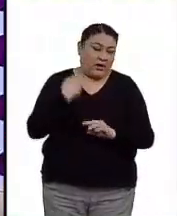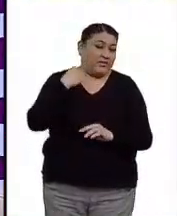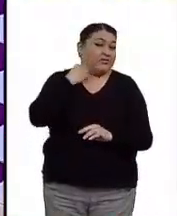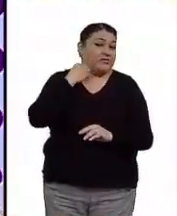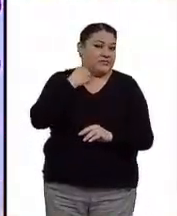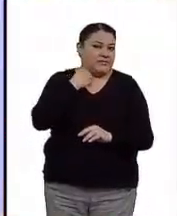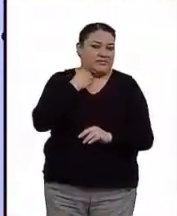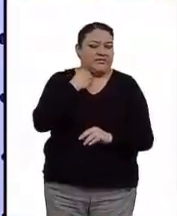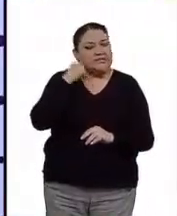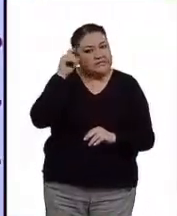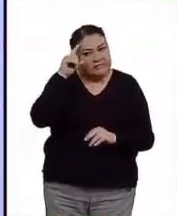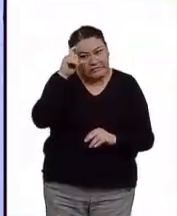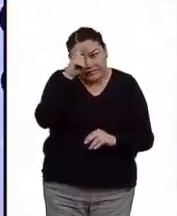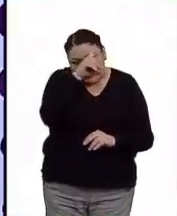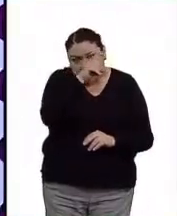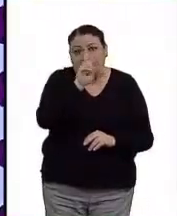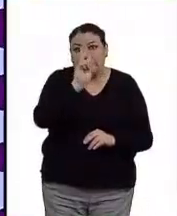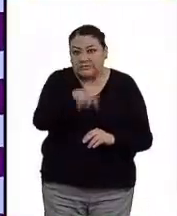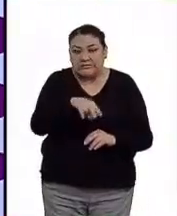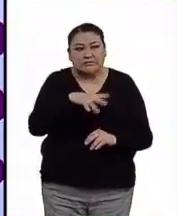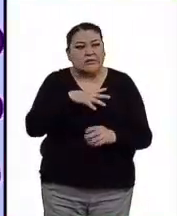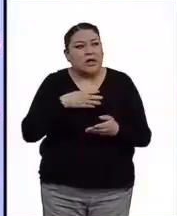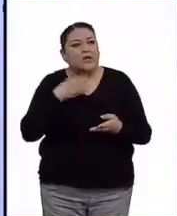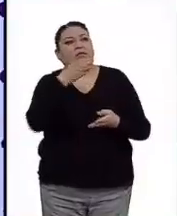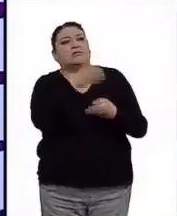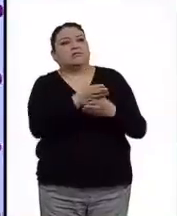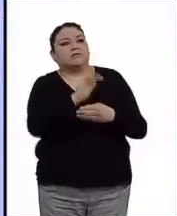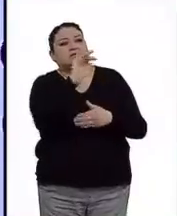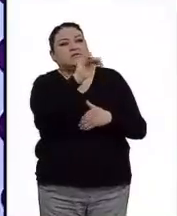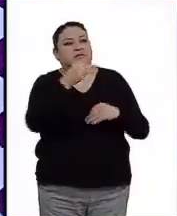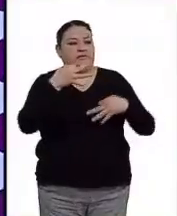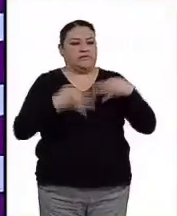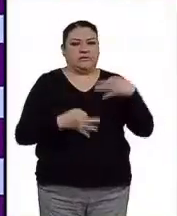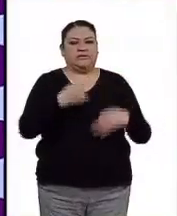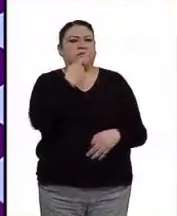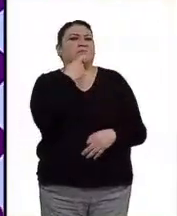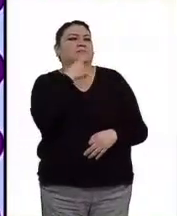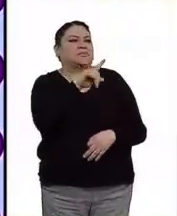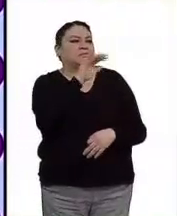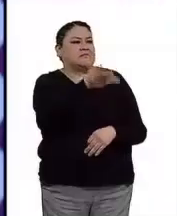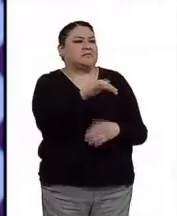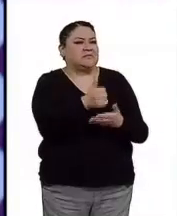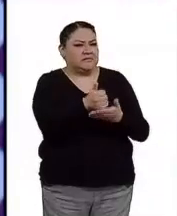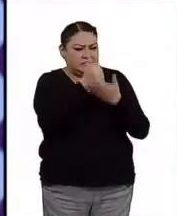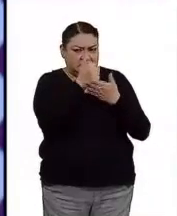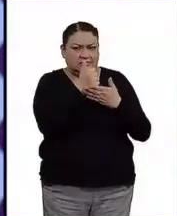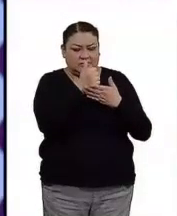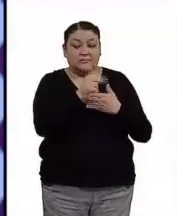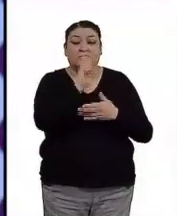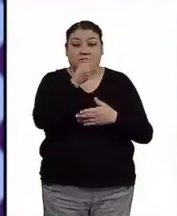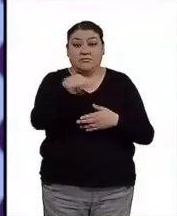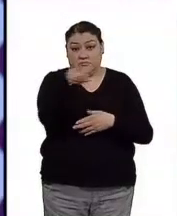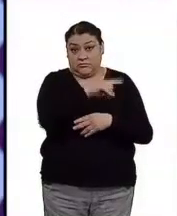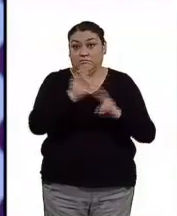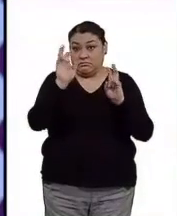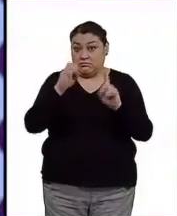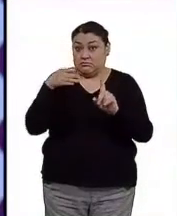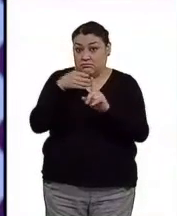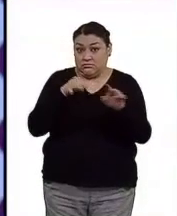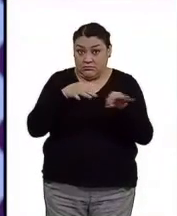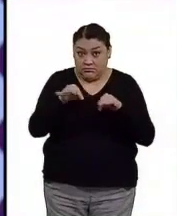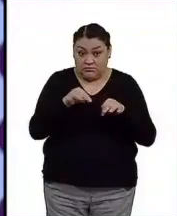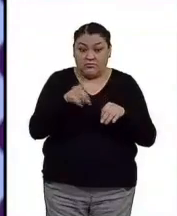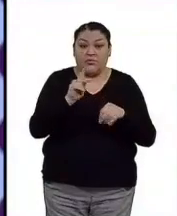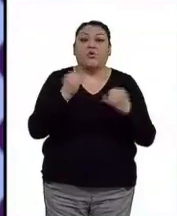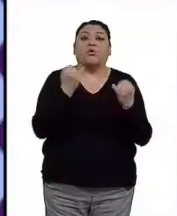es muy complejo llegar todavía en estos centros de justicia que deberían de impartir justicia para las mujeres en el ámbito laboral y hablar, por ejemplo,